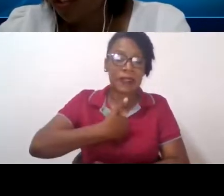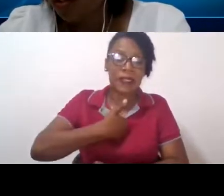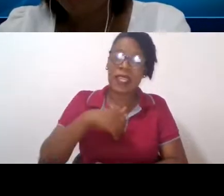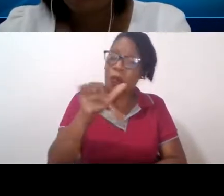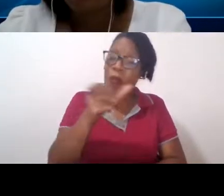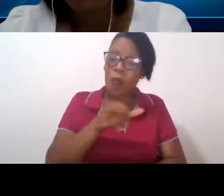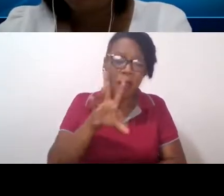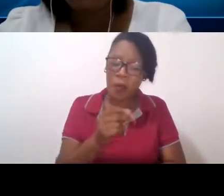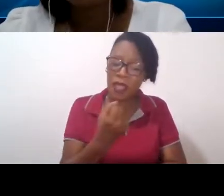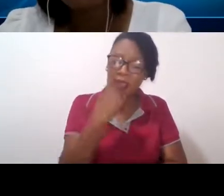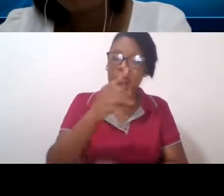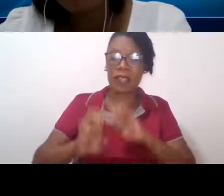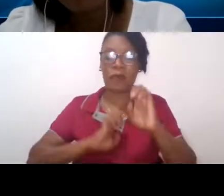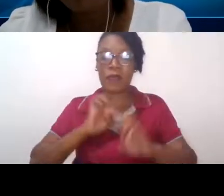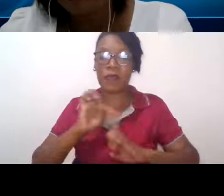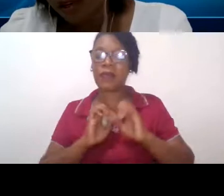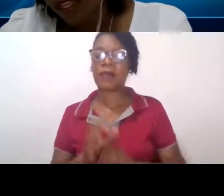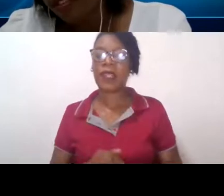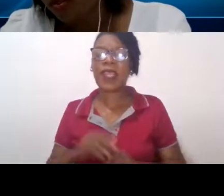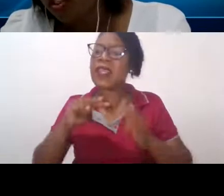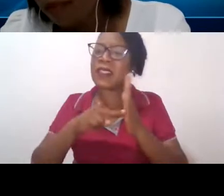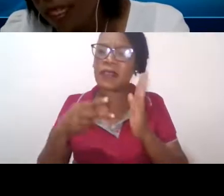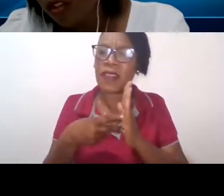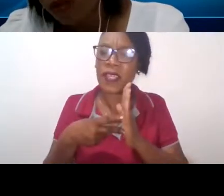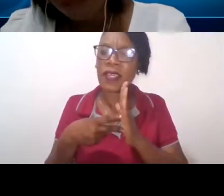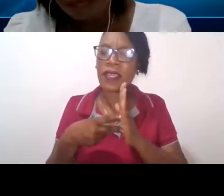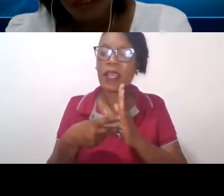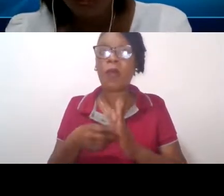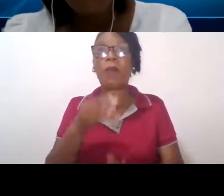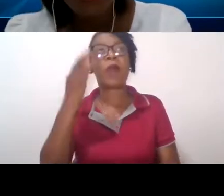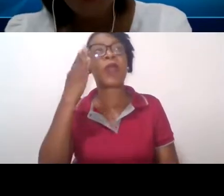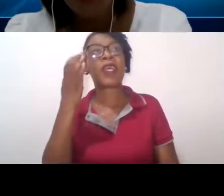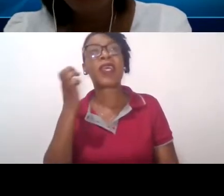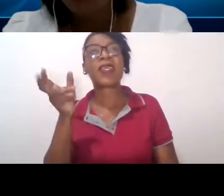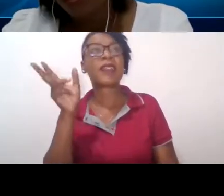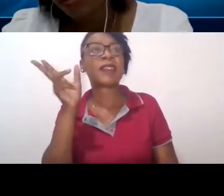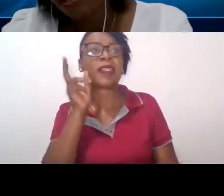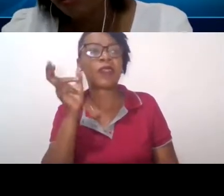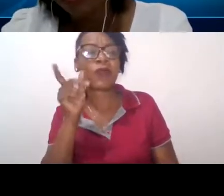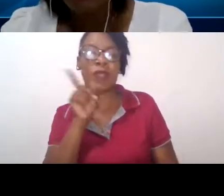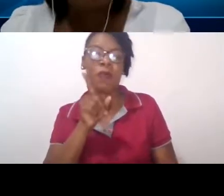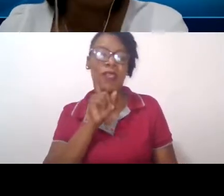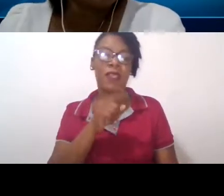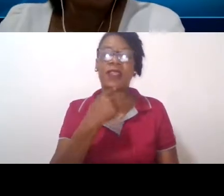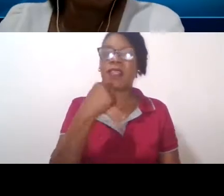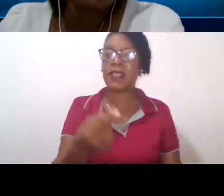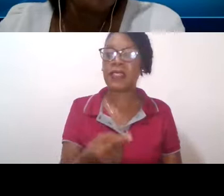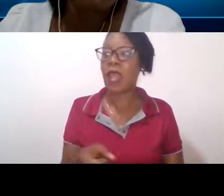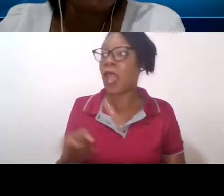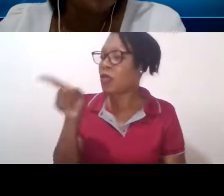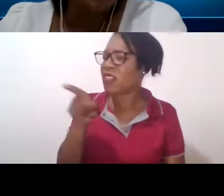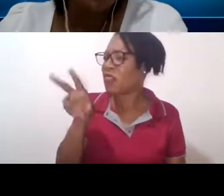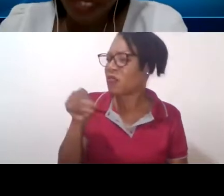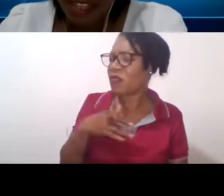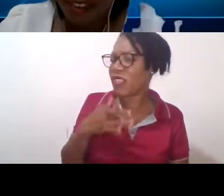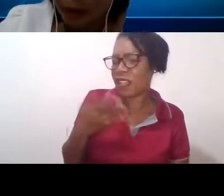propias reacciones. ¿Y esto qué quiere decir? Porque se escucha un mito, a veces por los corrillos que dice, entonces ellos no